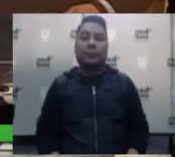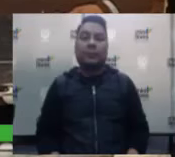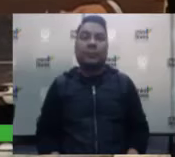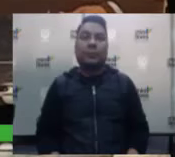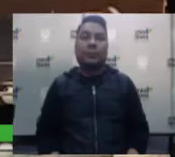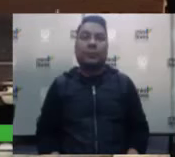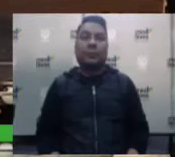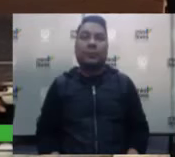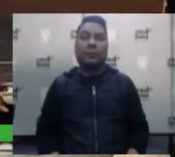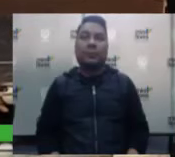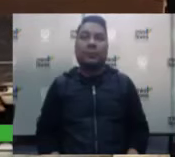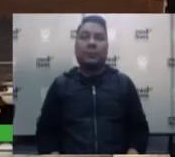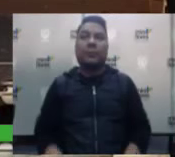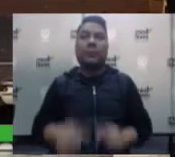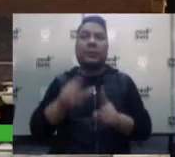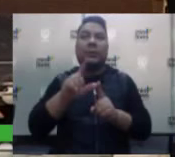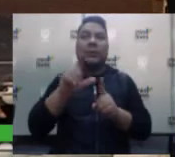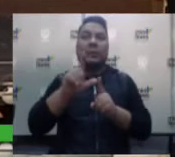Letra C.